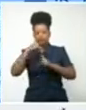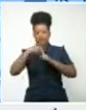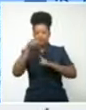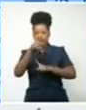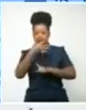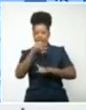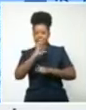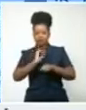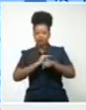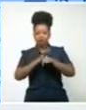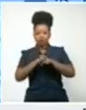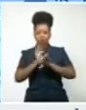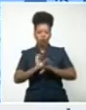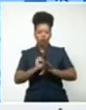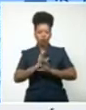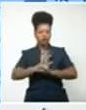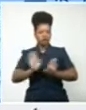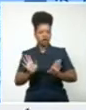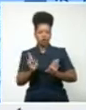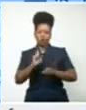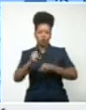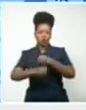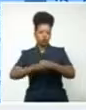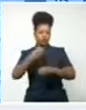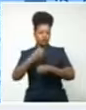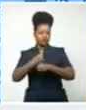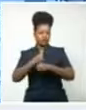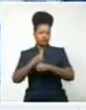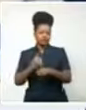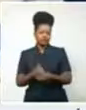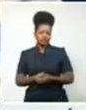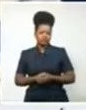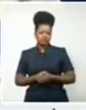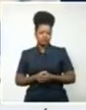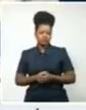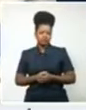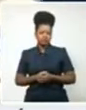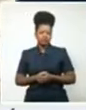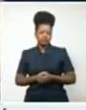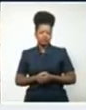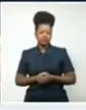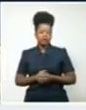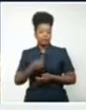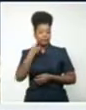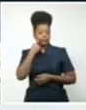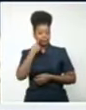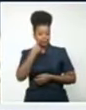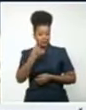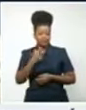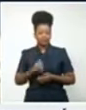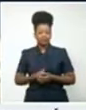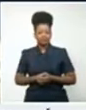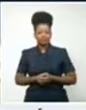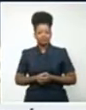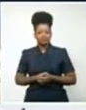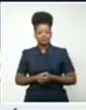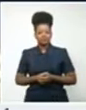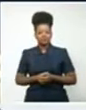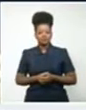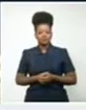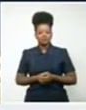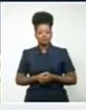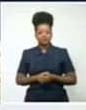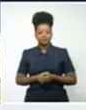últimos estudios hechos sobre este medicamento. Mira, aquí hay un grupo